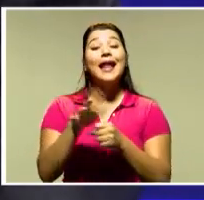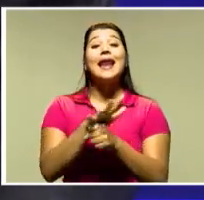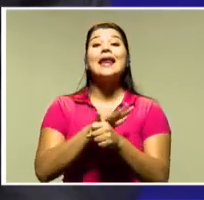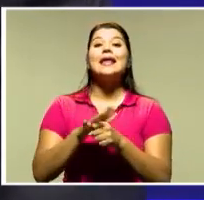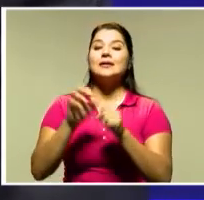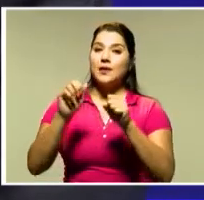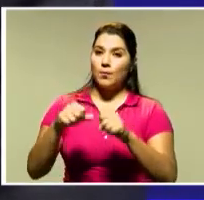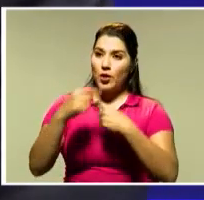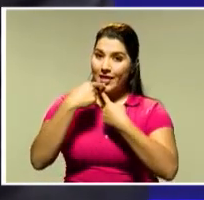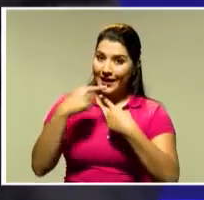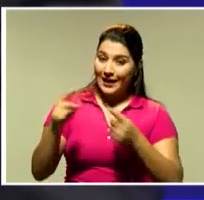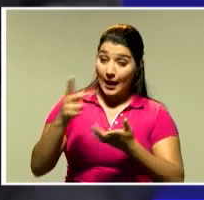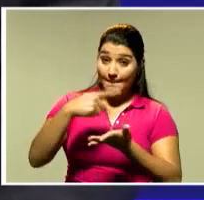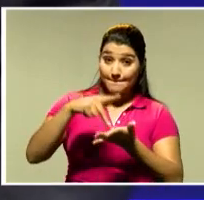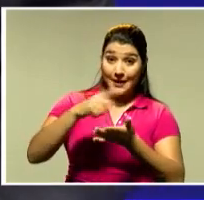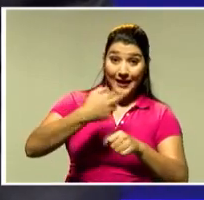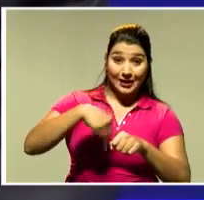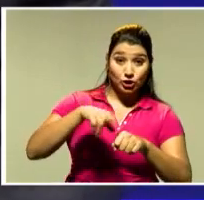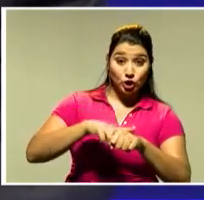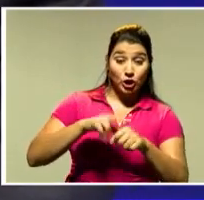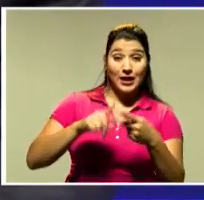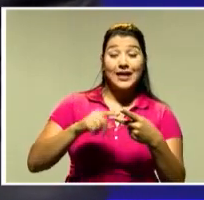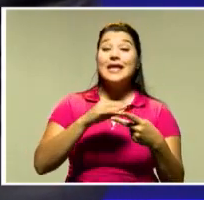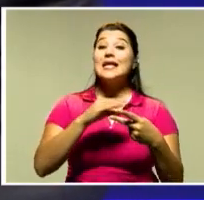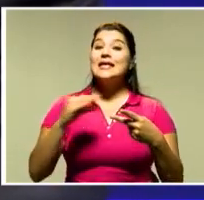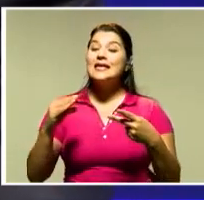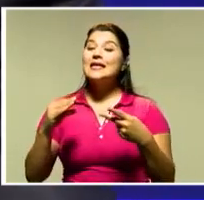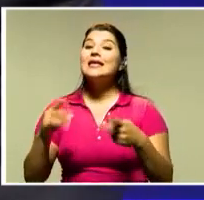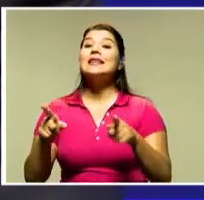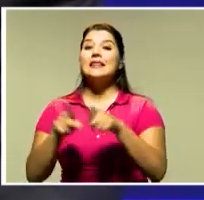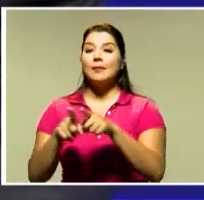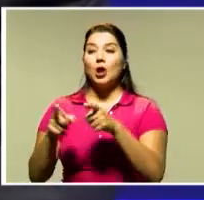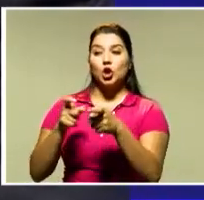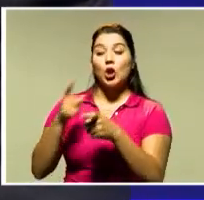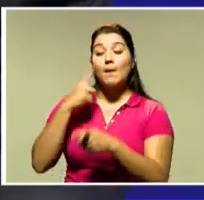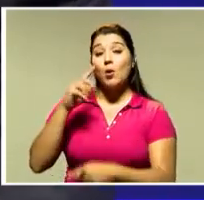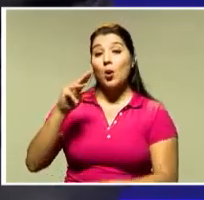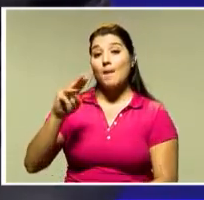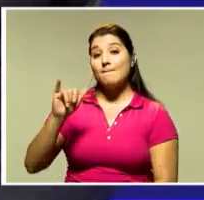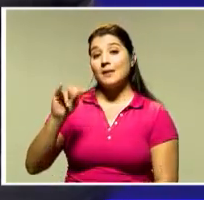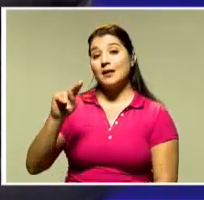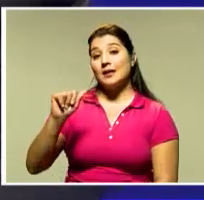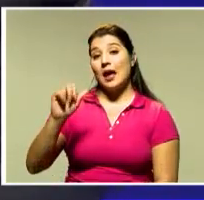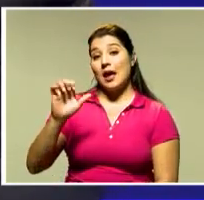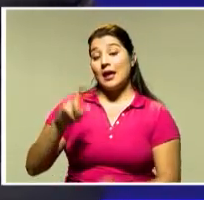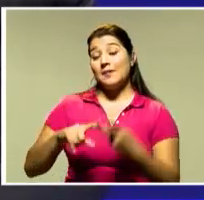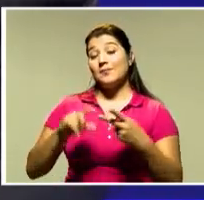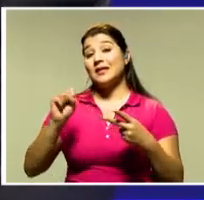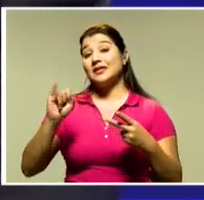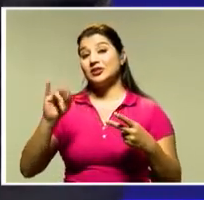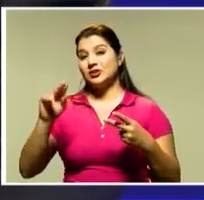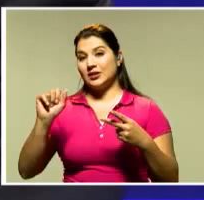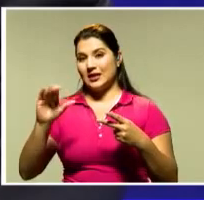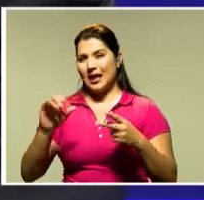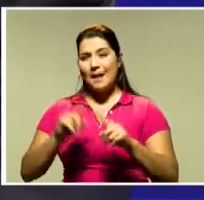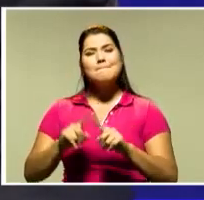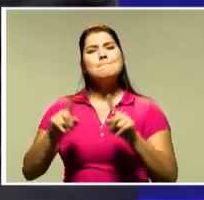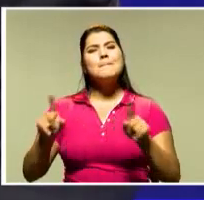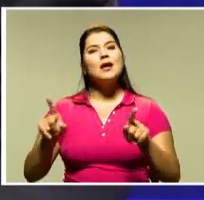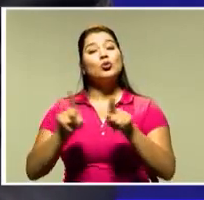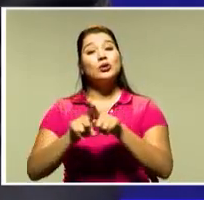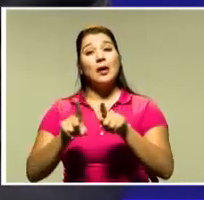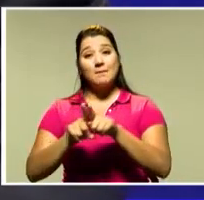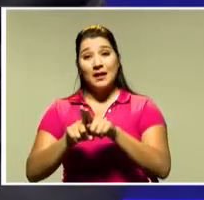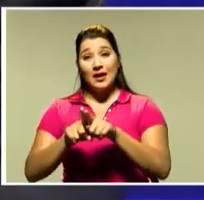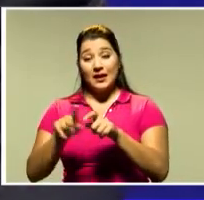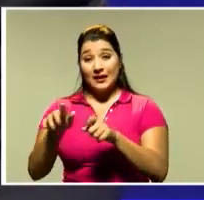declare parque nacional y esté bajo la égida del MINAE y del SINAC, pero que esa parte, que es como un 5% que